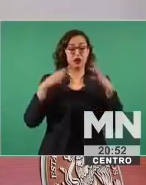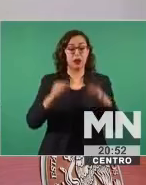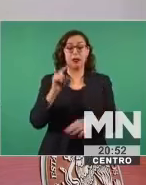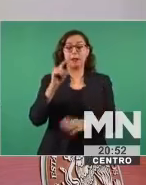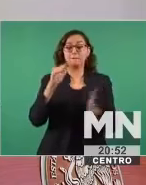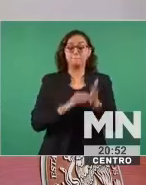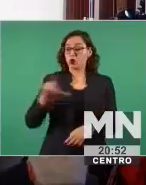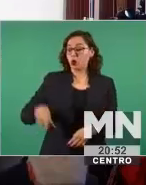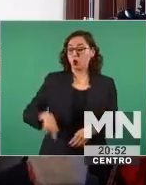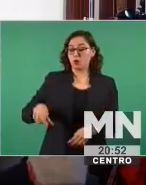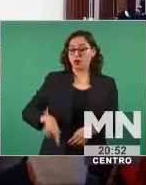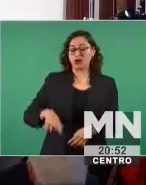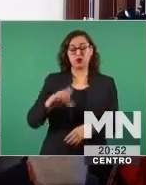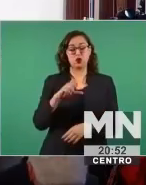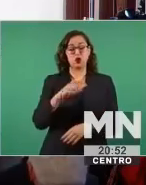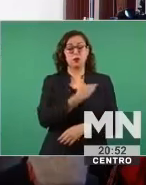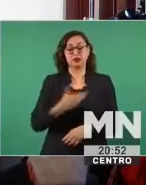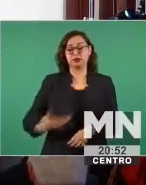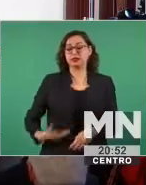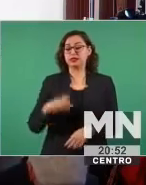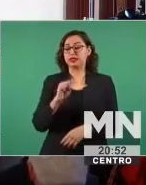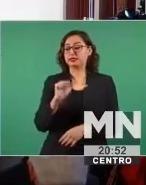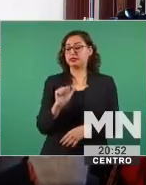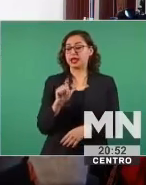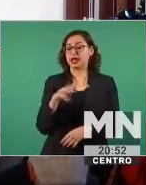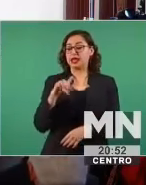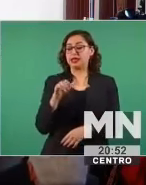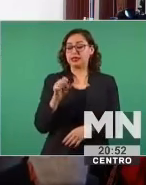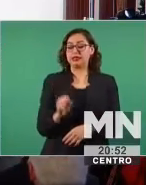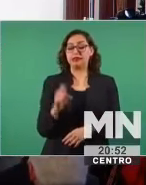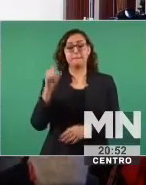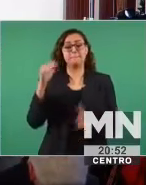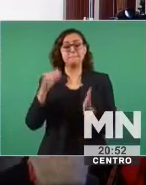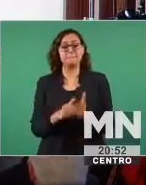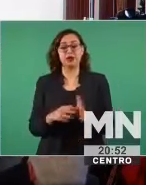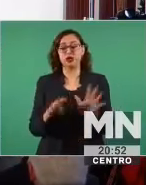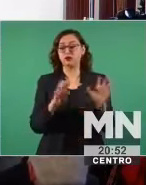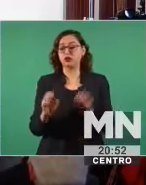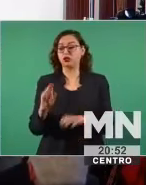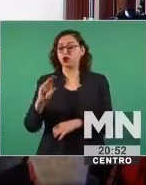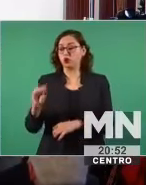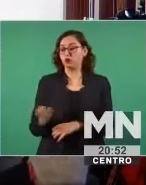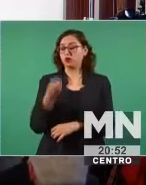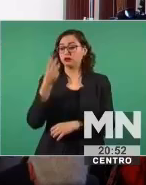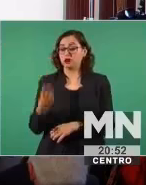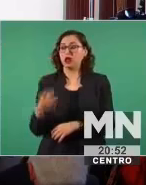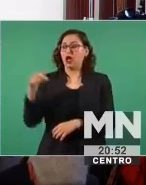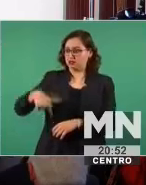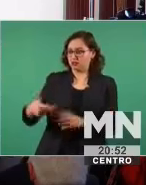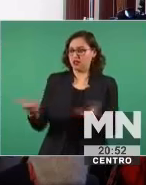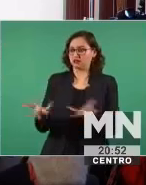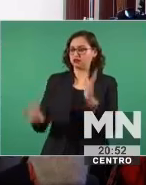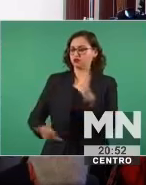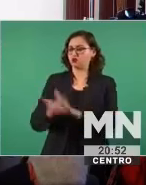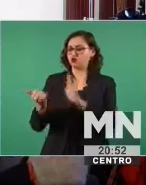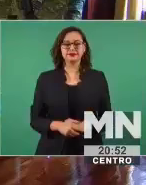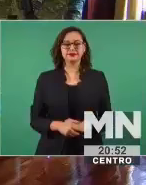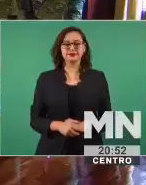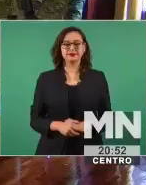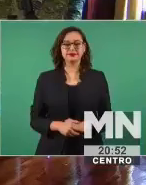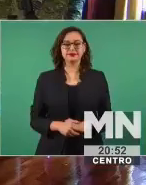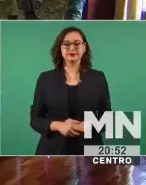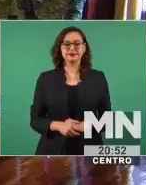visión. Y además de eso, bueno, pues a nivel regional o de las regiones